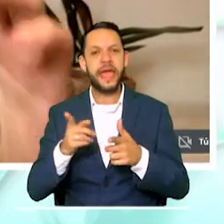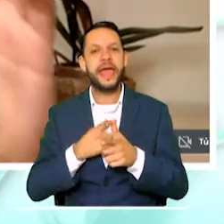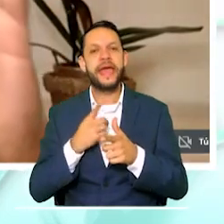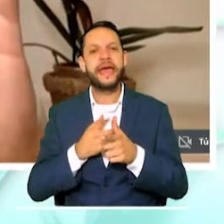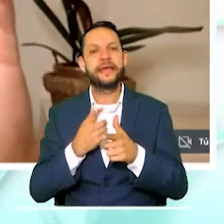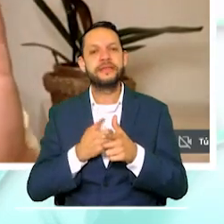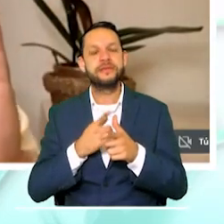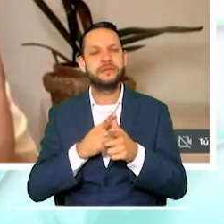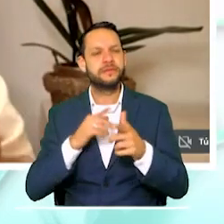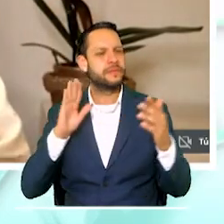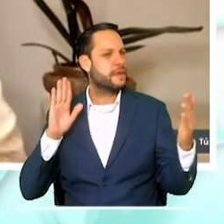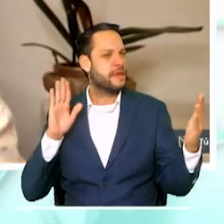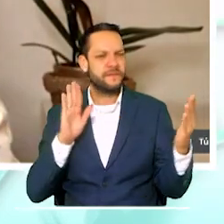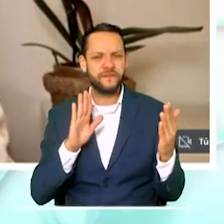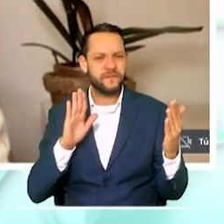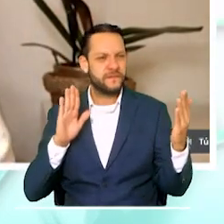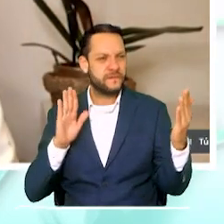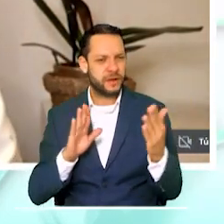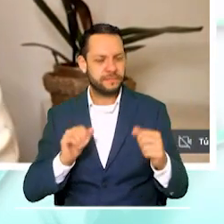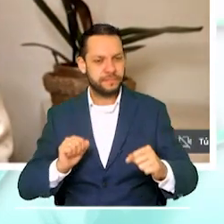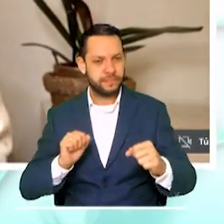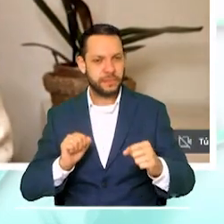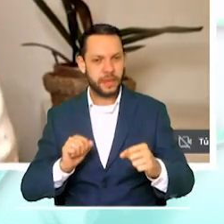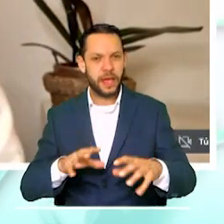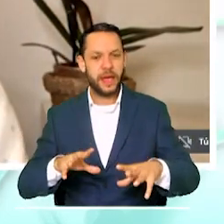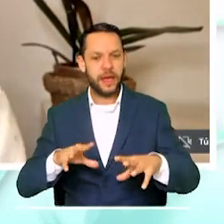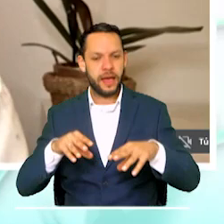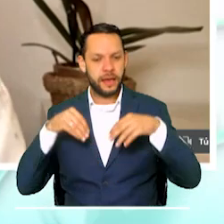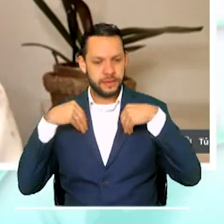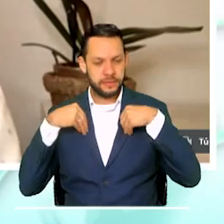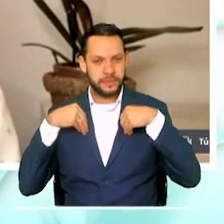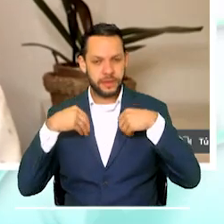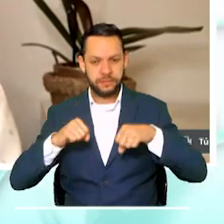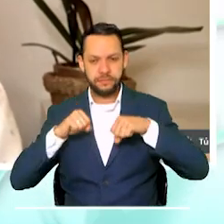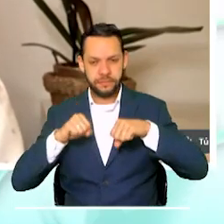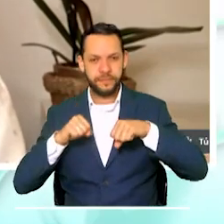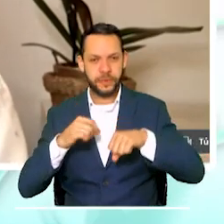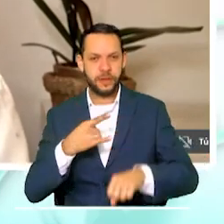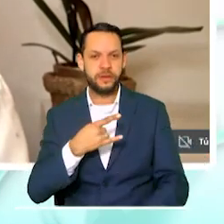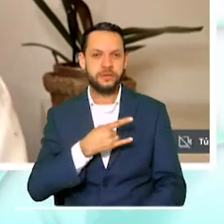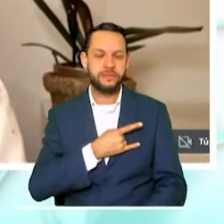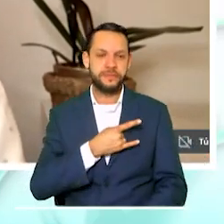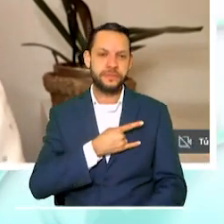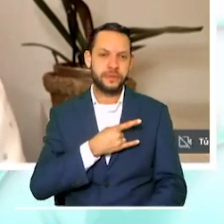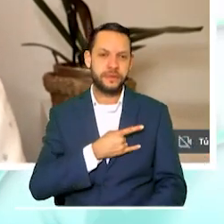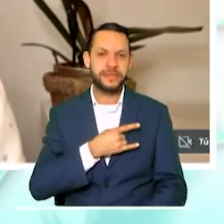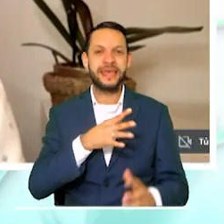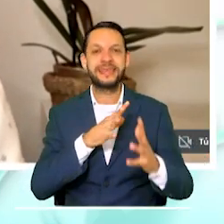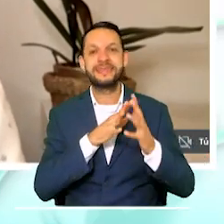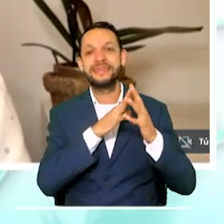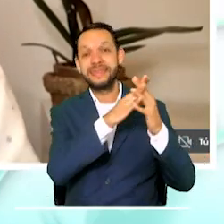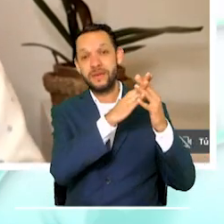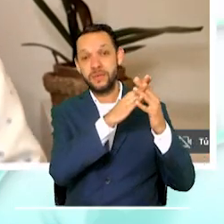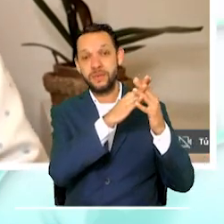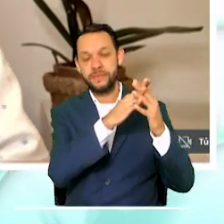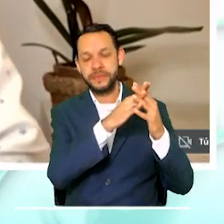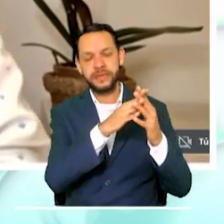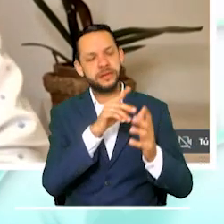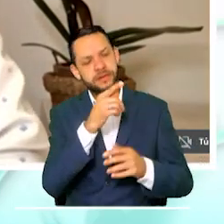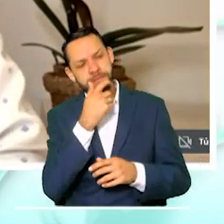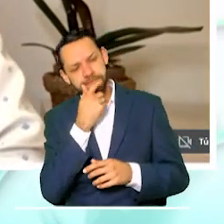de si resistir o aceptar lo que descubren en la Universidad de Massachusetts, es que cuando tú